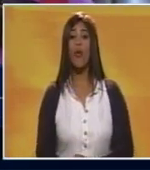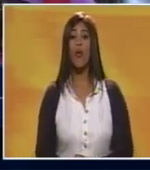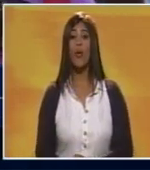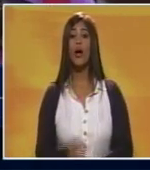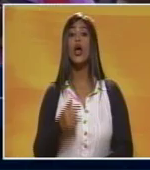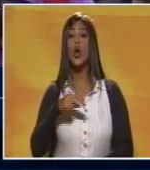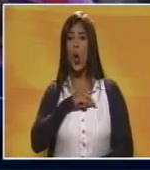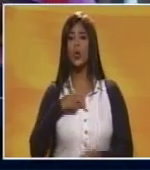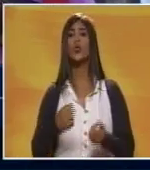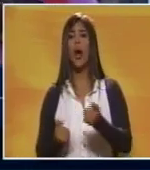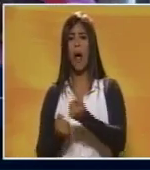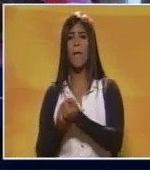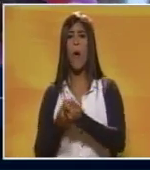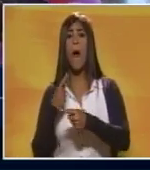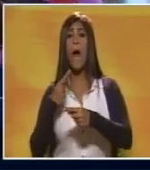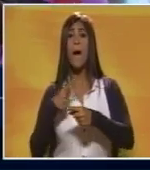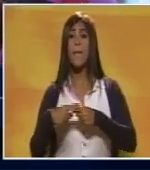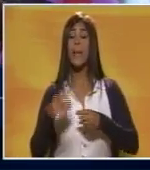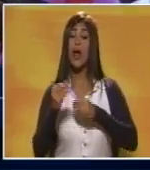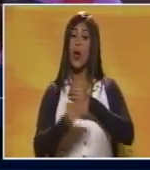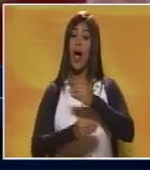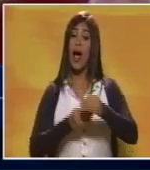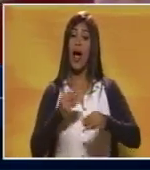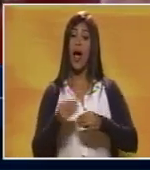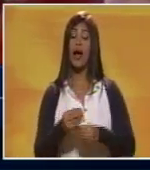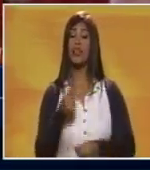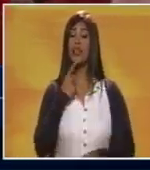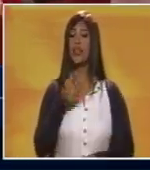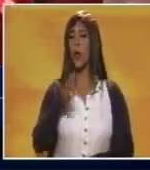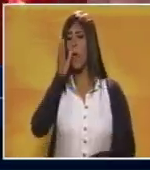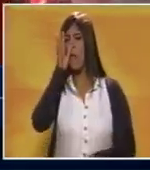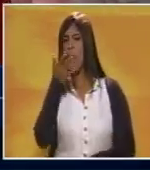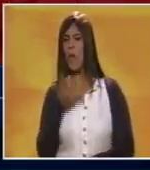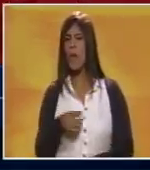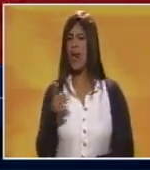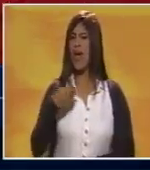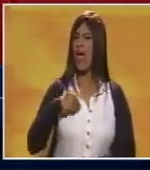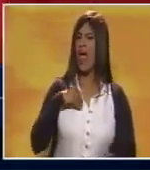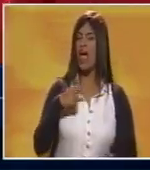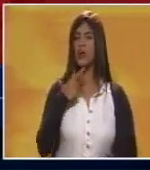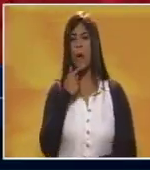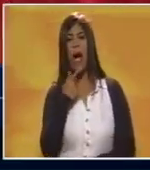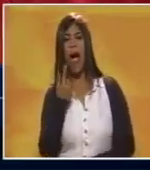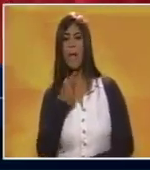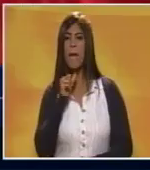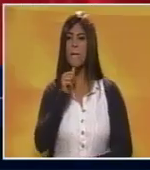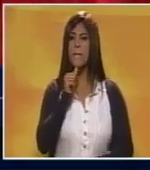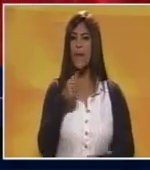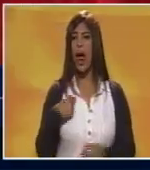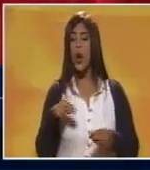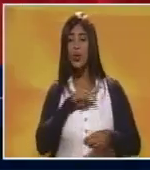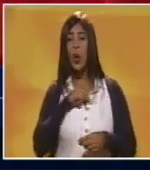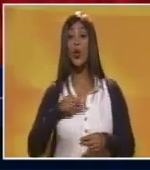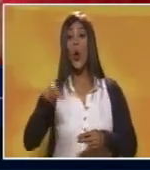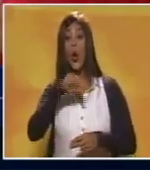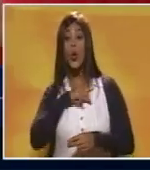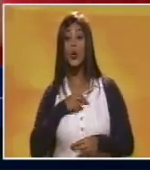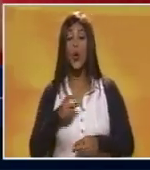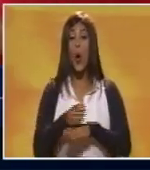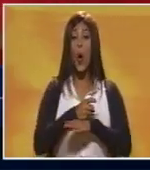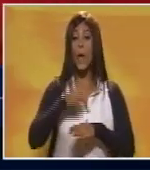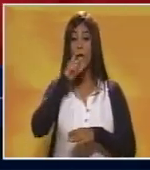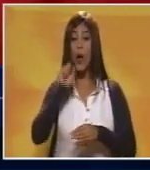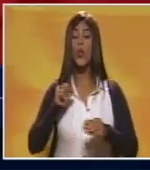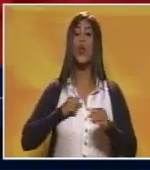no tenemos asistencia, pero mientras ellos critican, mientras ellos hablan mal de nosotros, nosotros construimos, trabajamos